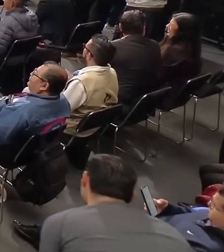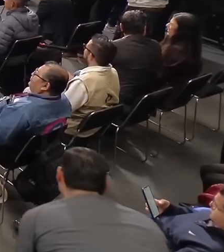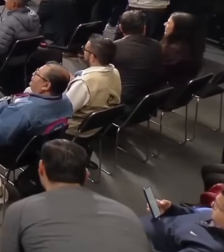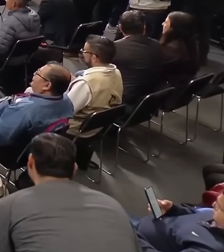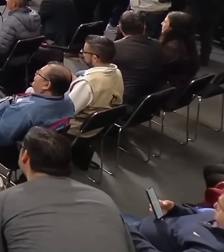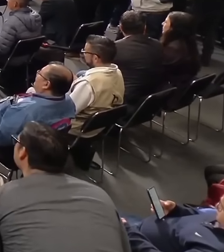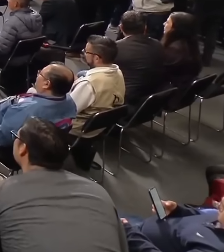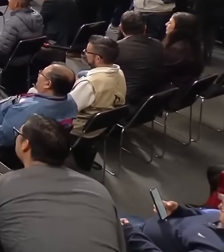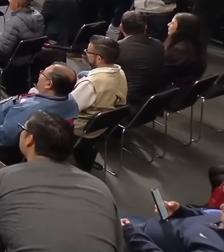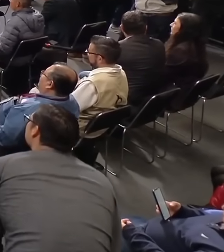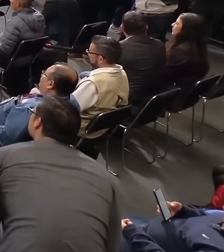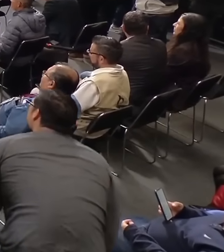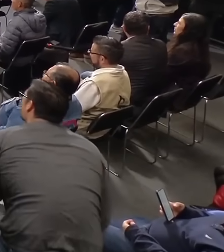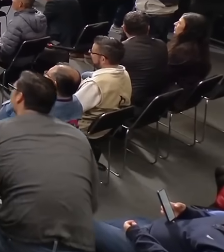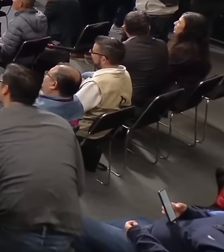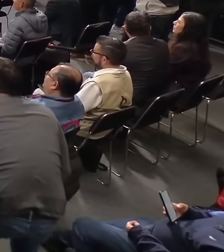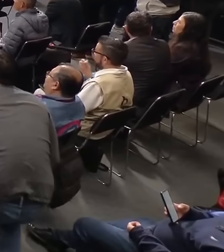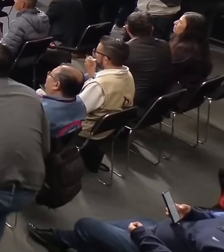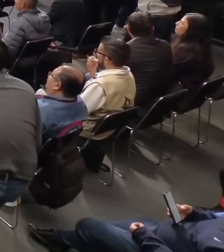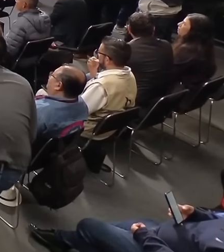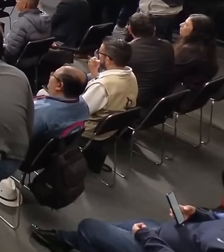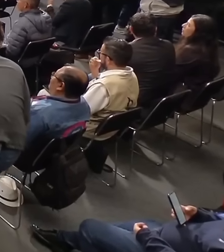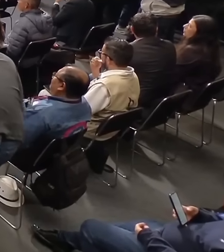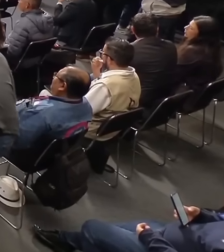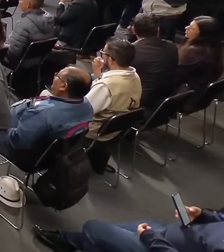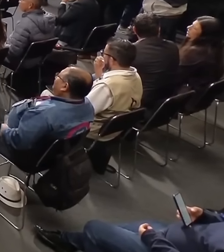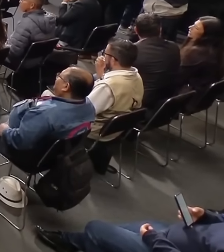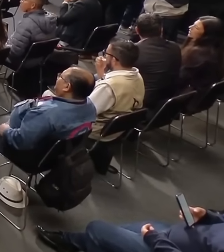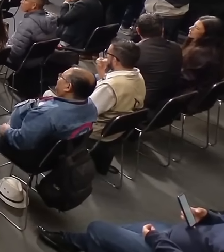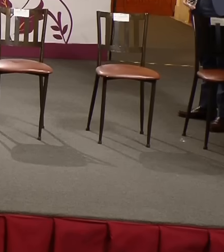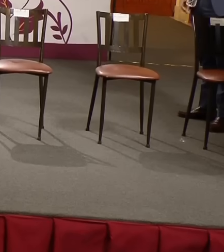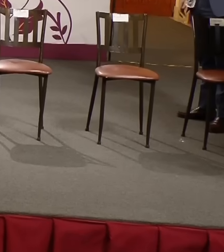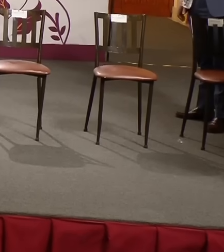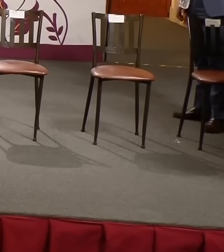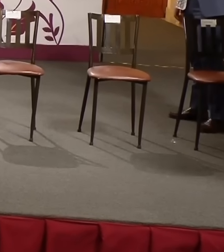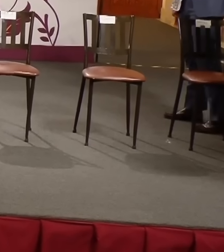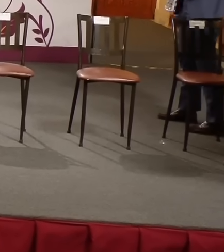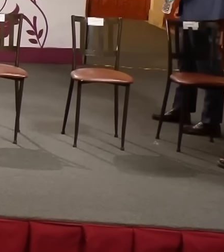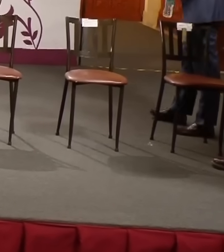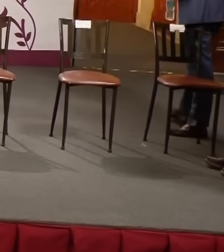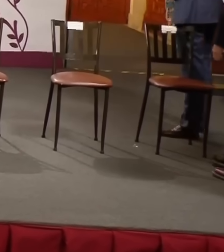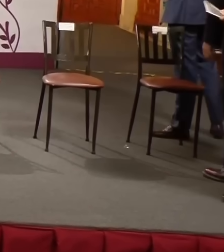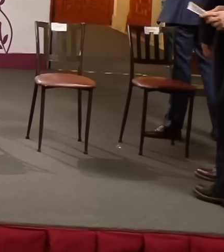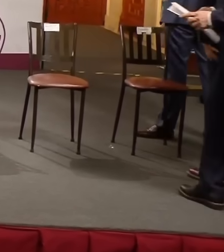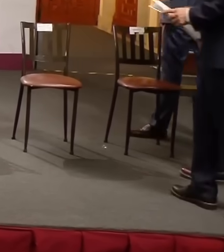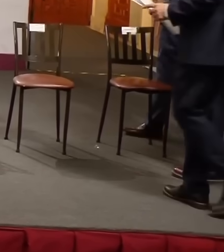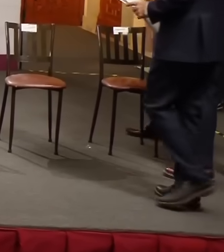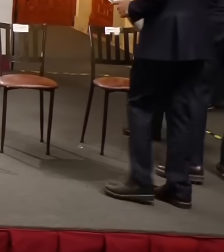Ah, sí, el Día del Medio Ambiente ya sí. Gracias.